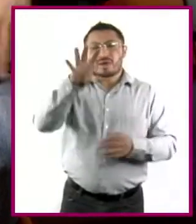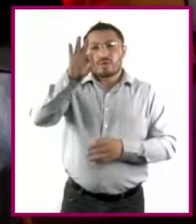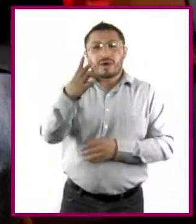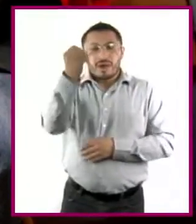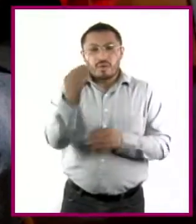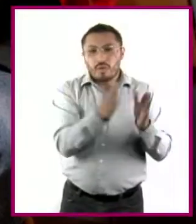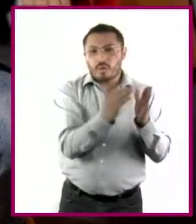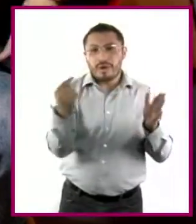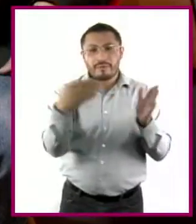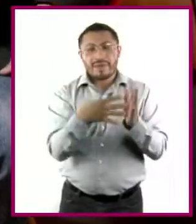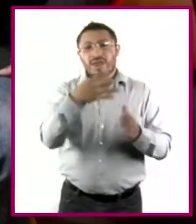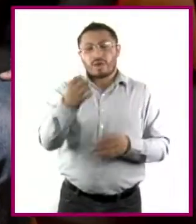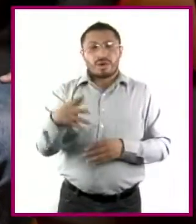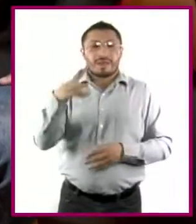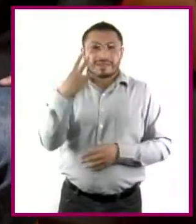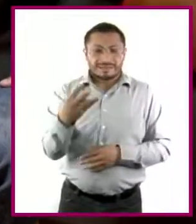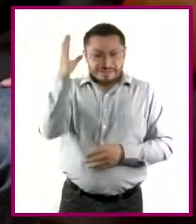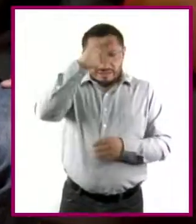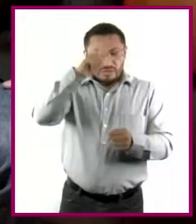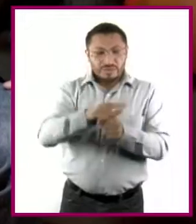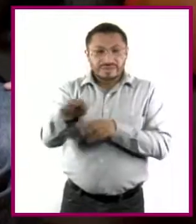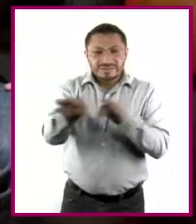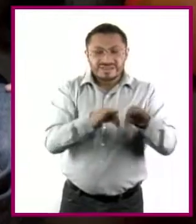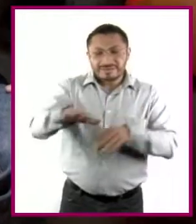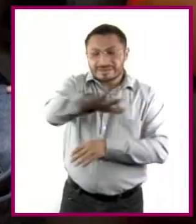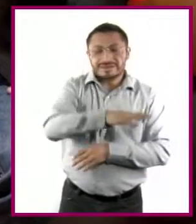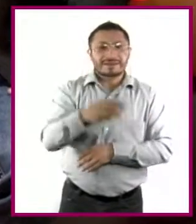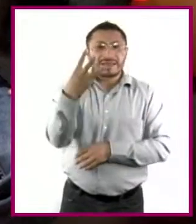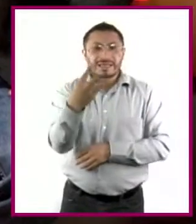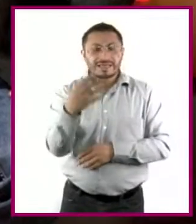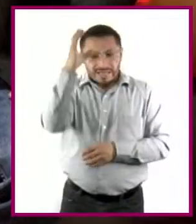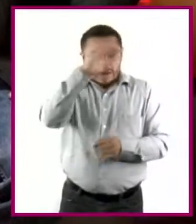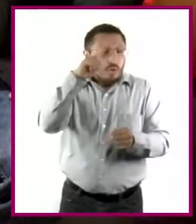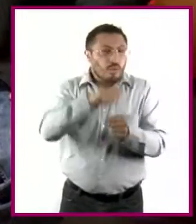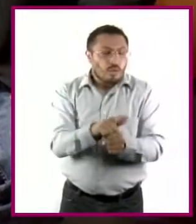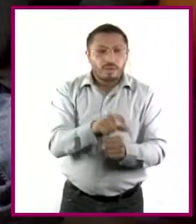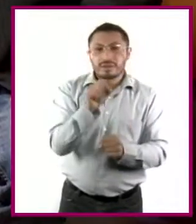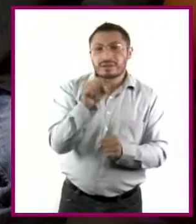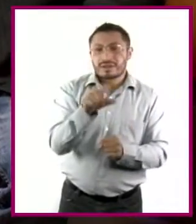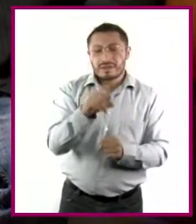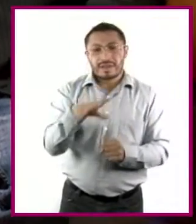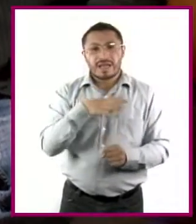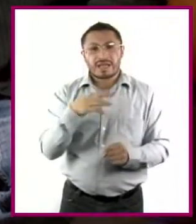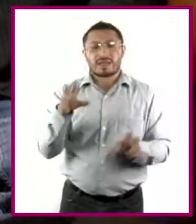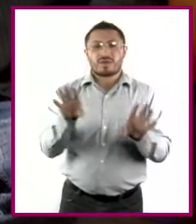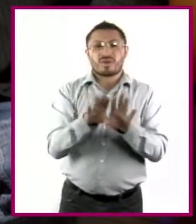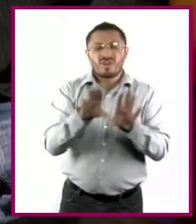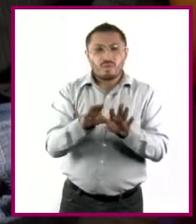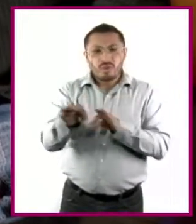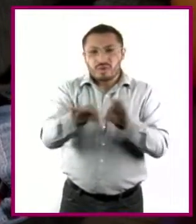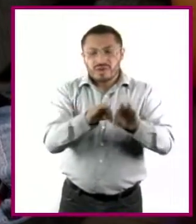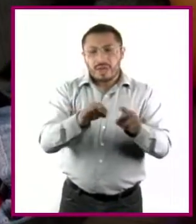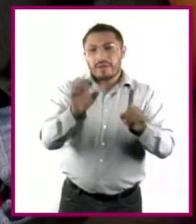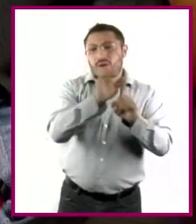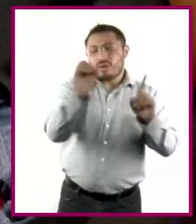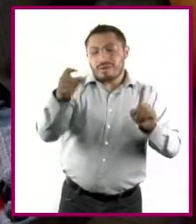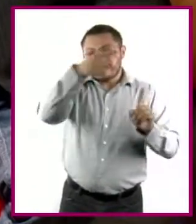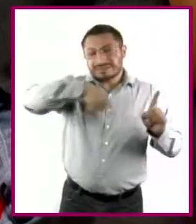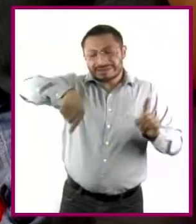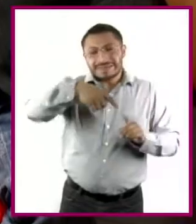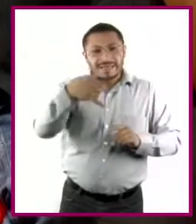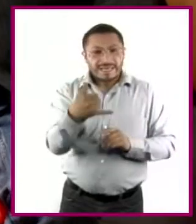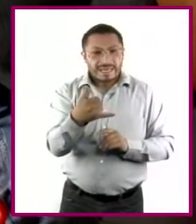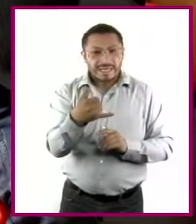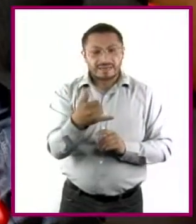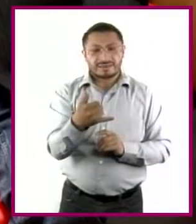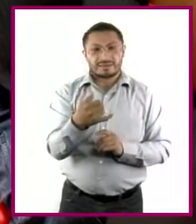1900. 3 razas han trabajado en ella y casi 3 civilizaciones que poco hay de común entre el organismo virreinal y la